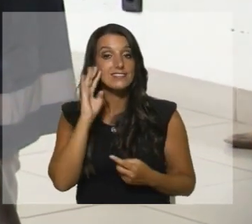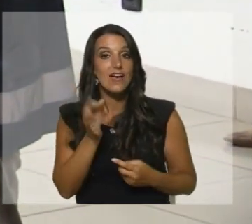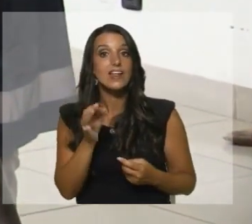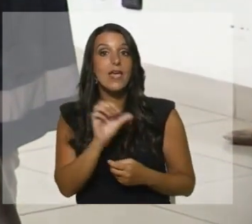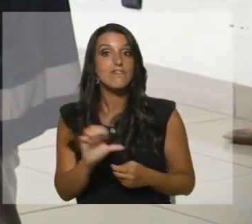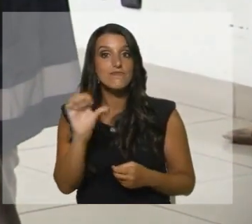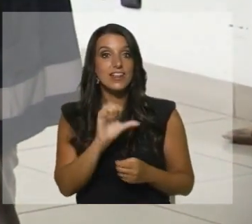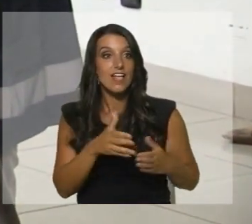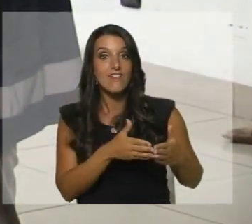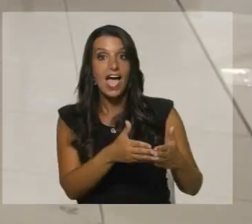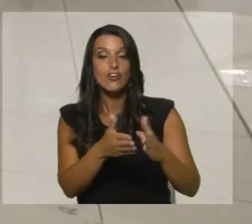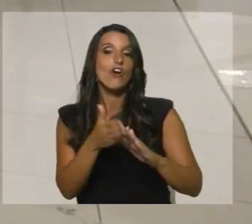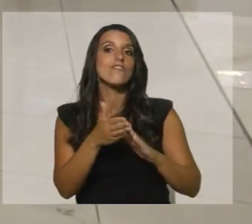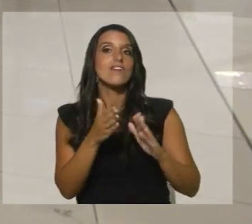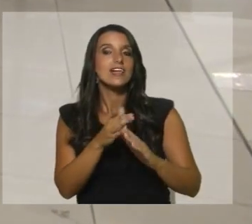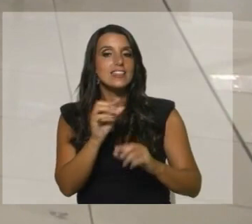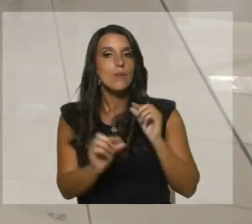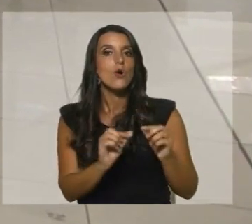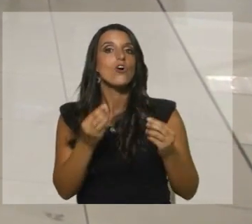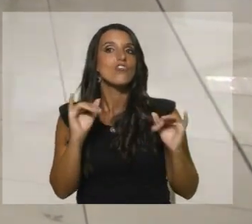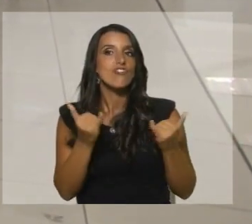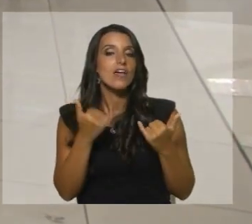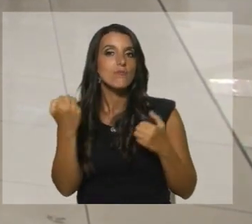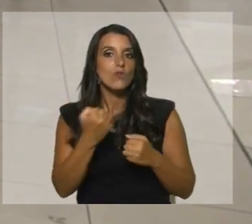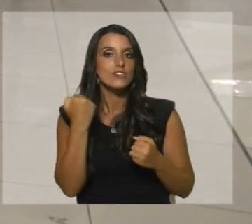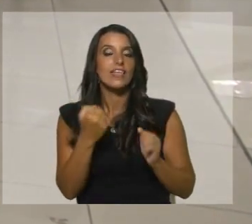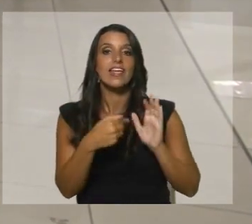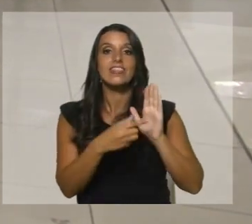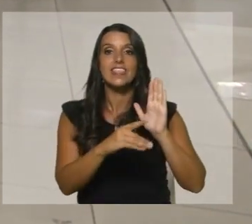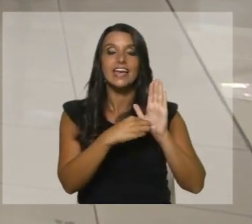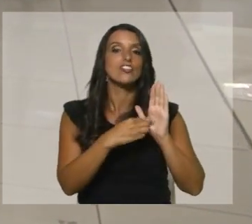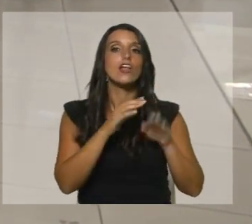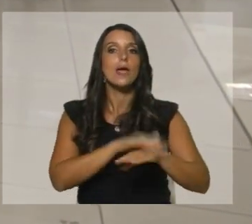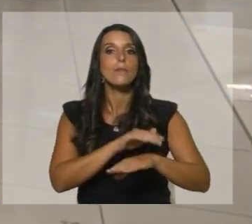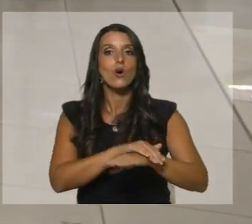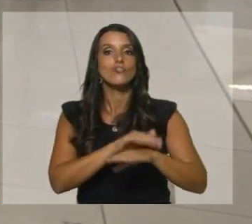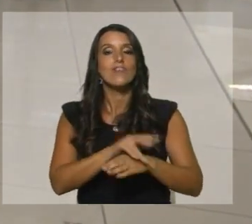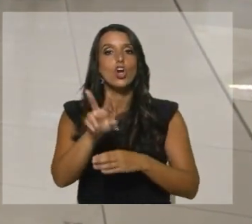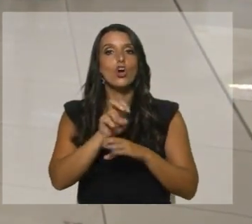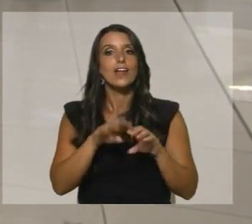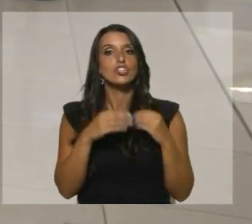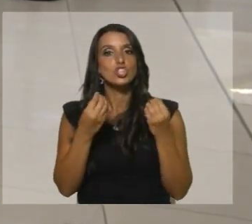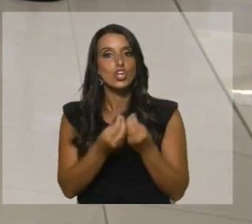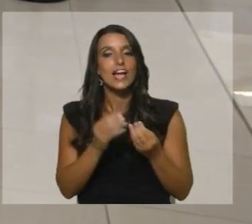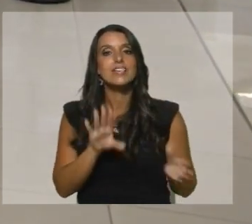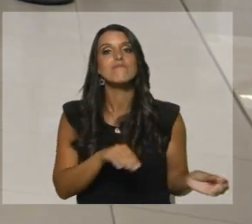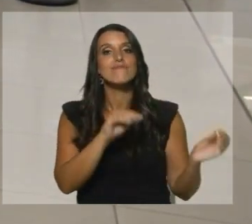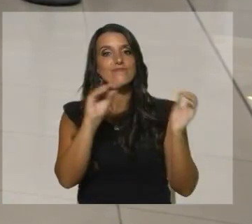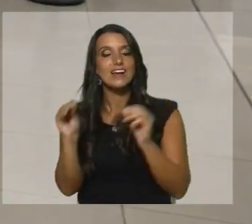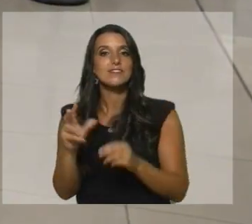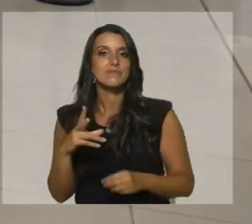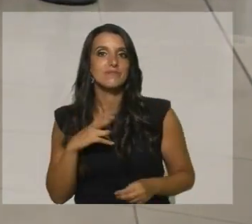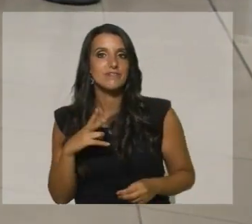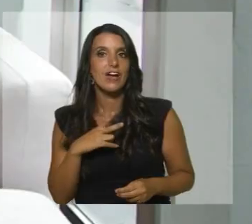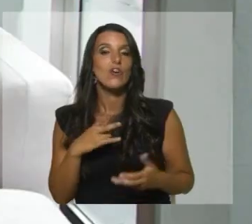empresas navieras recurrirán la medida ya que serían según el decreto las encargadas de cobrar ese monto y transferirlo a un privado